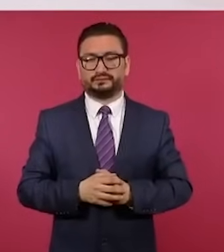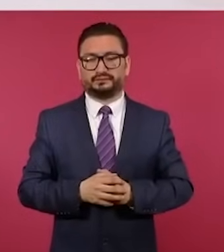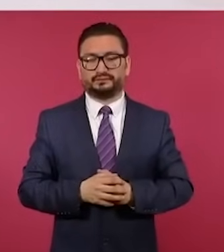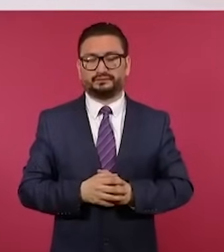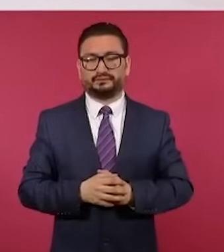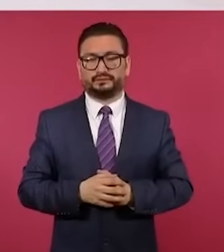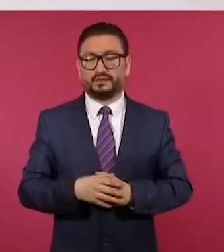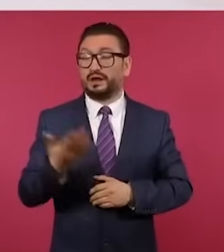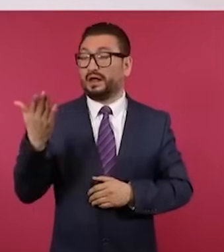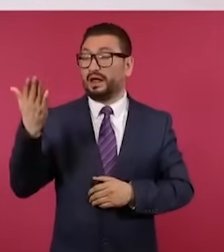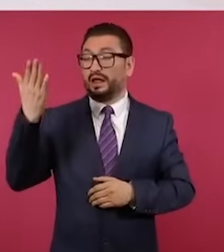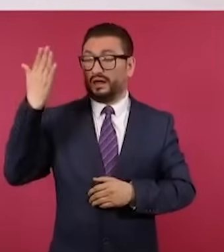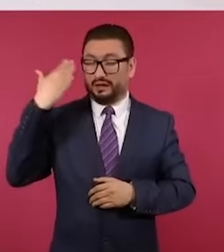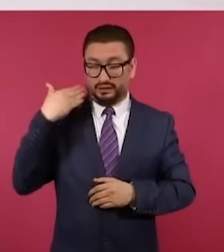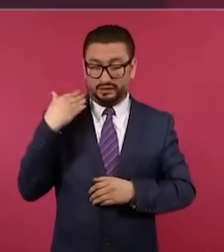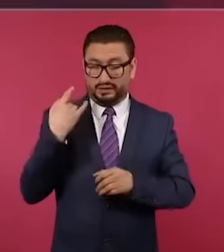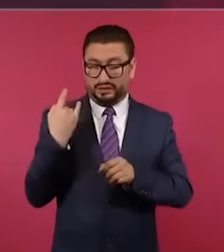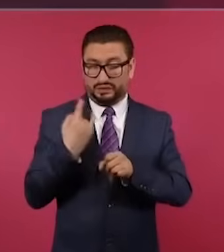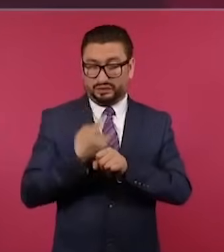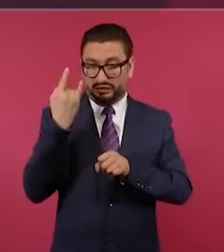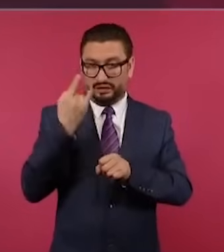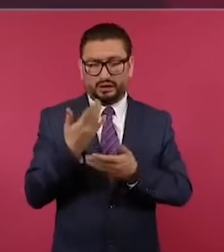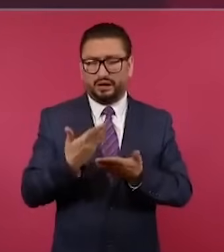Ya no hay fraude.